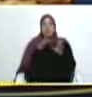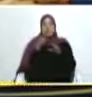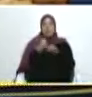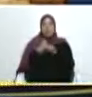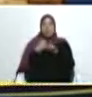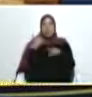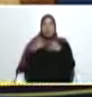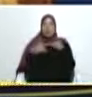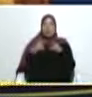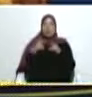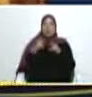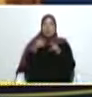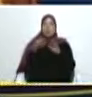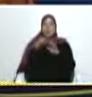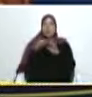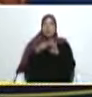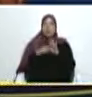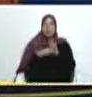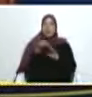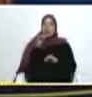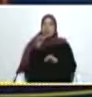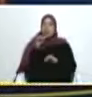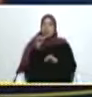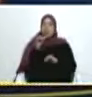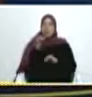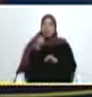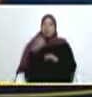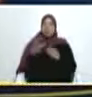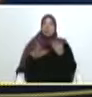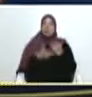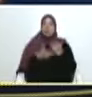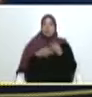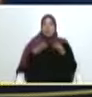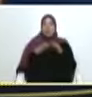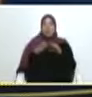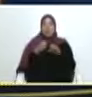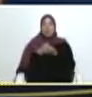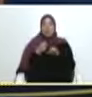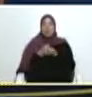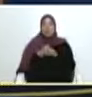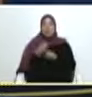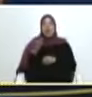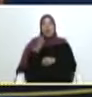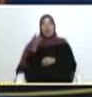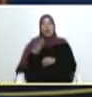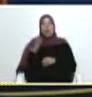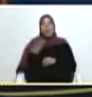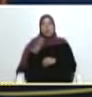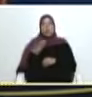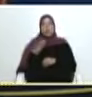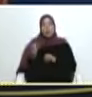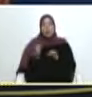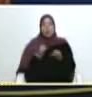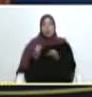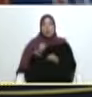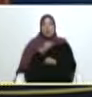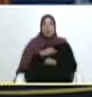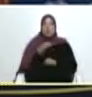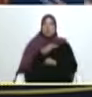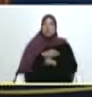de base, las mesas técnicas de agua, las mesas técnicas de electricidad, Caricuao, Caribe, han estado todos los movimientos